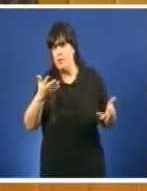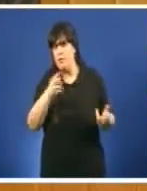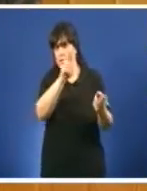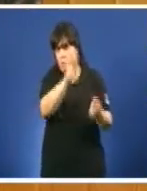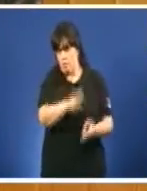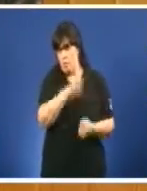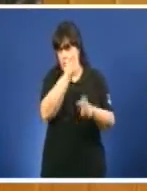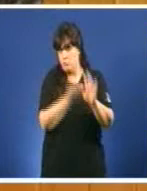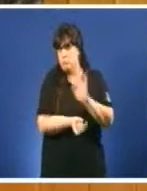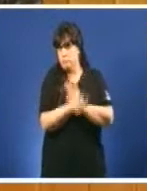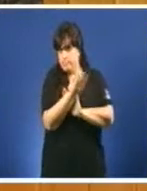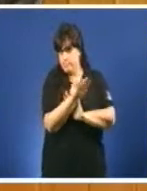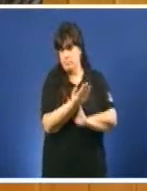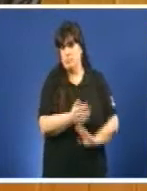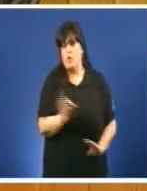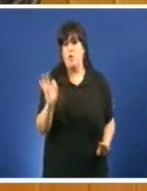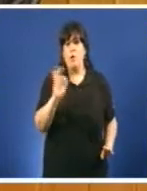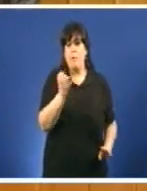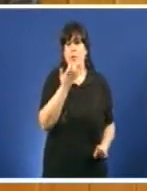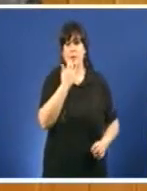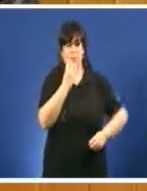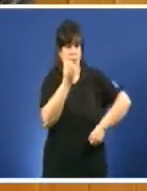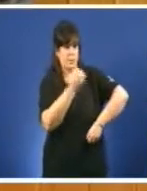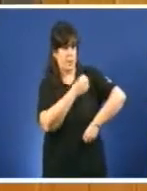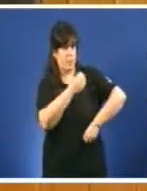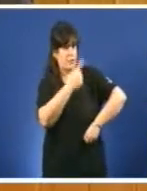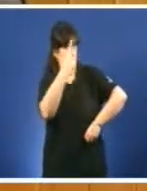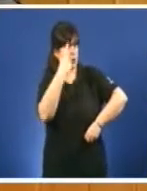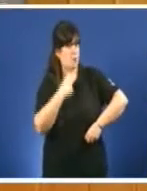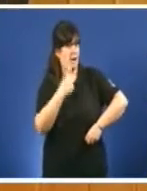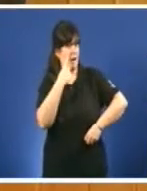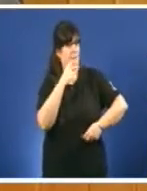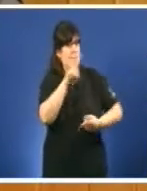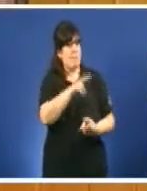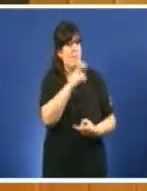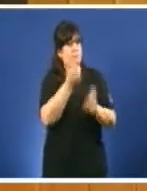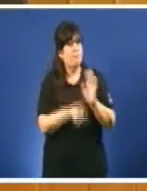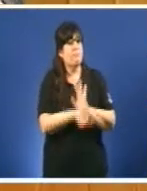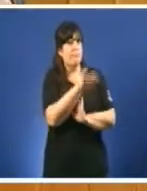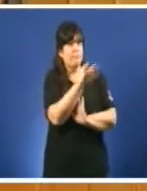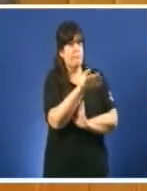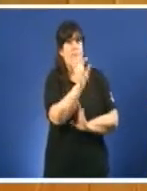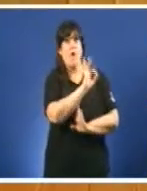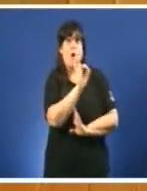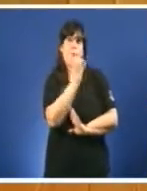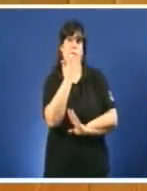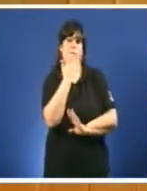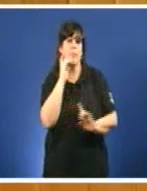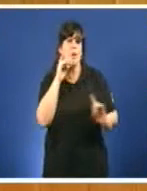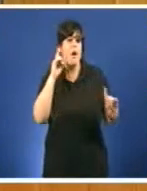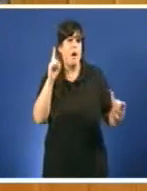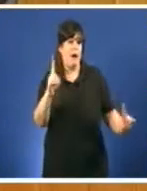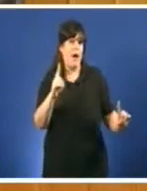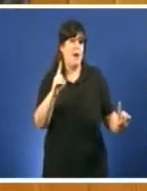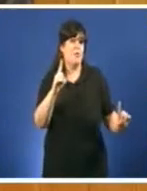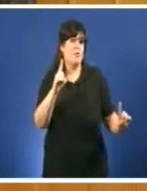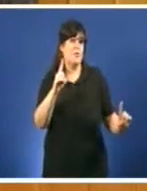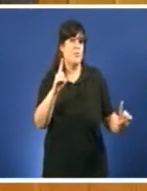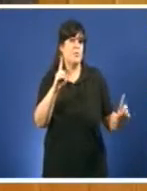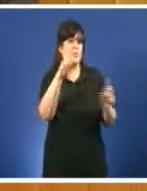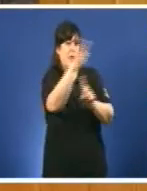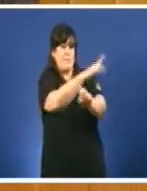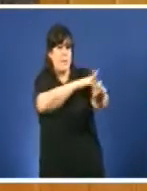bancarios ou un imposto que grave o impacto económico, social e ambiental que provocan as